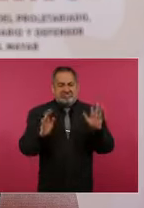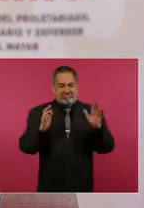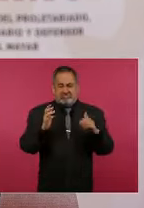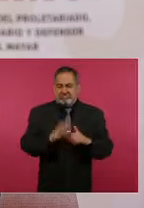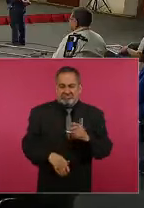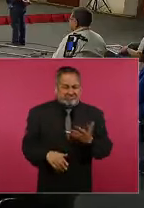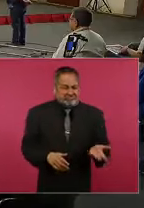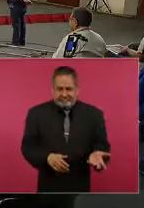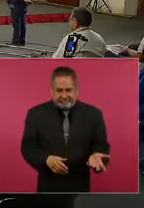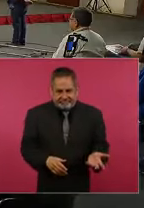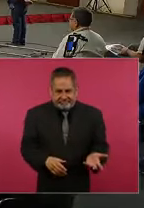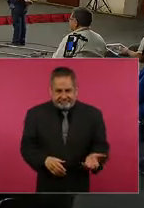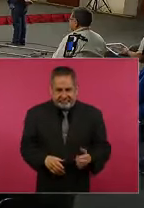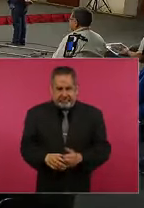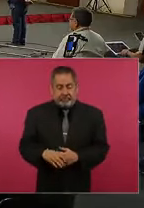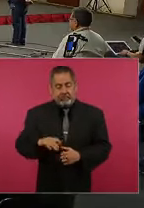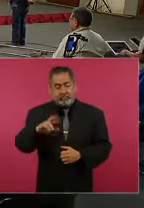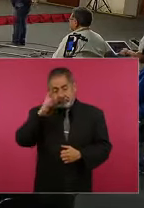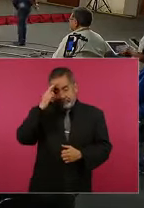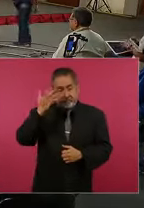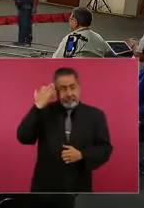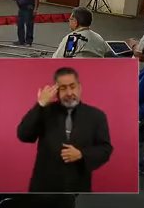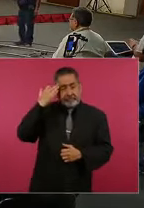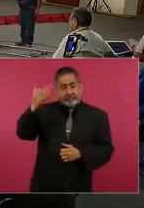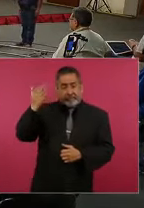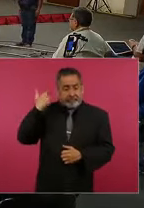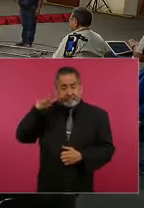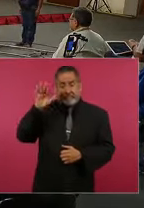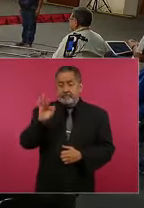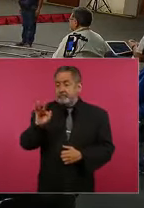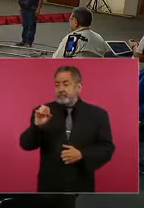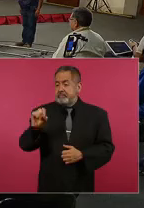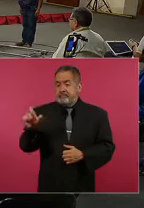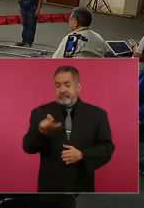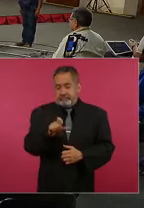Cuando Fox en